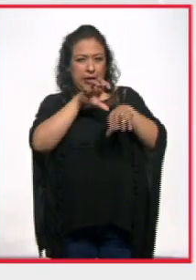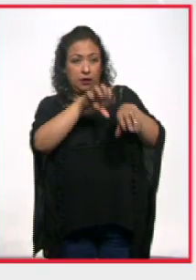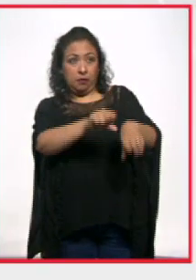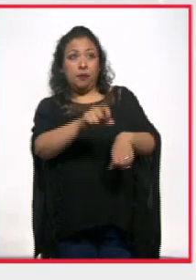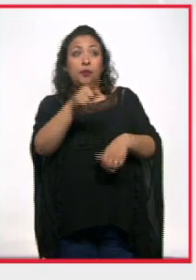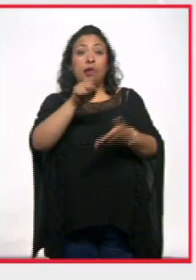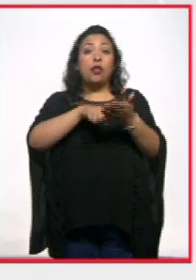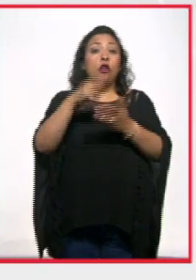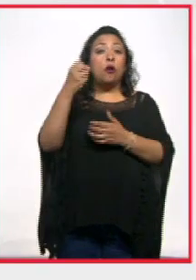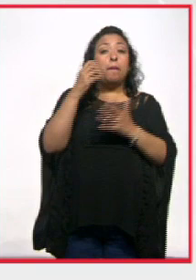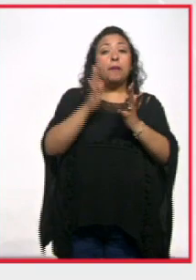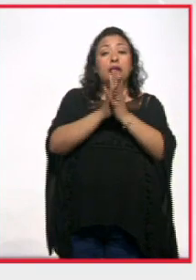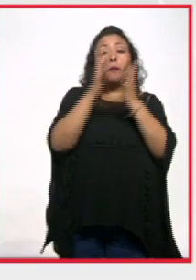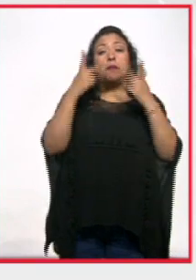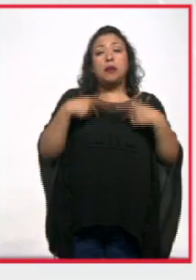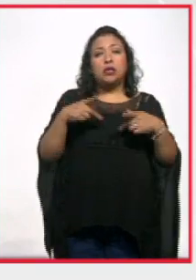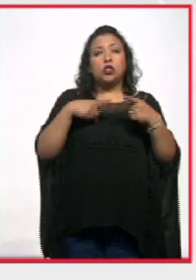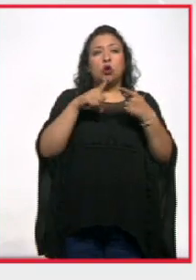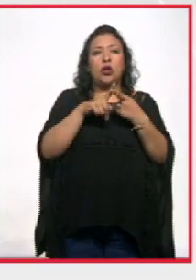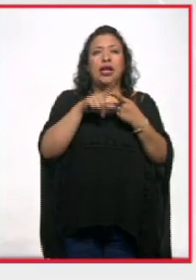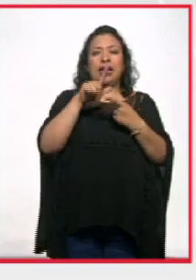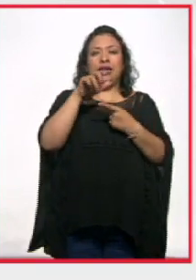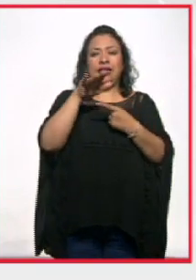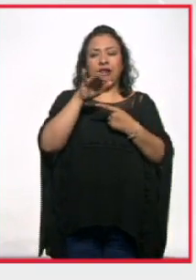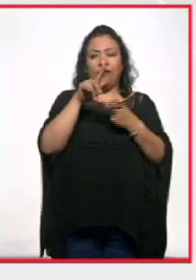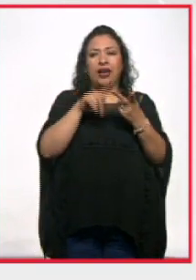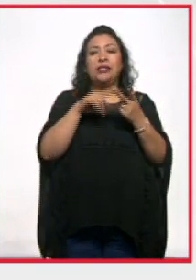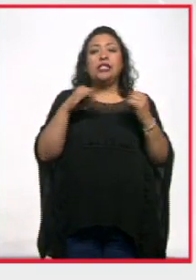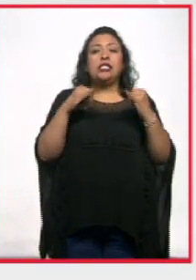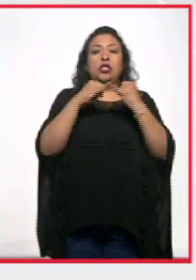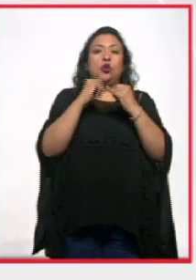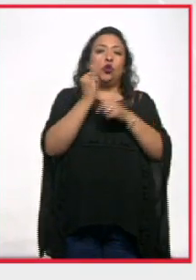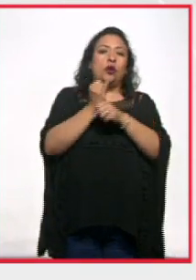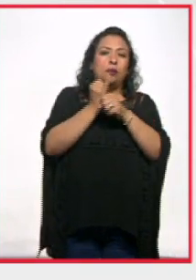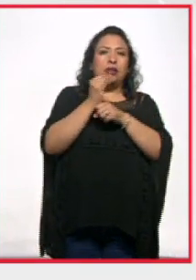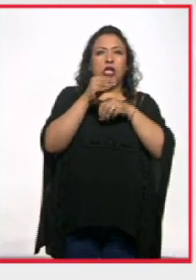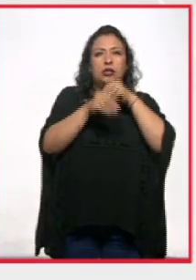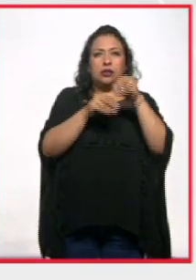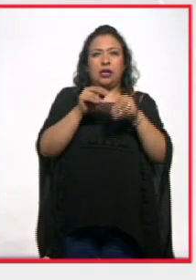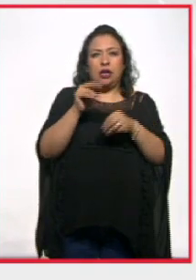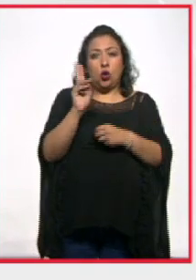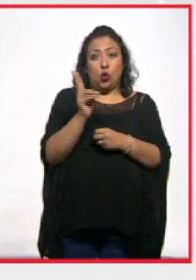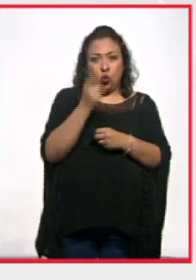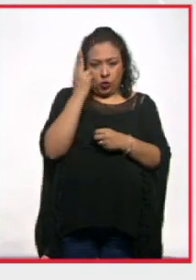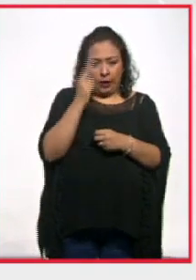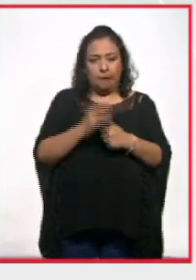el Congreso participaron investigadores como Linda Báez, del Instituto de Investigaciones Estéticas